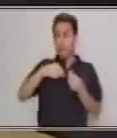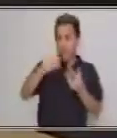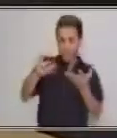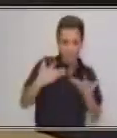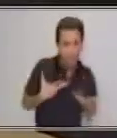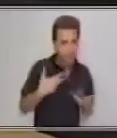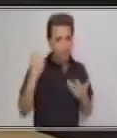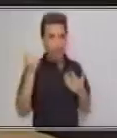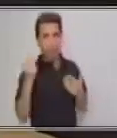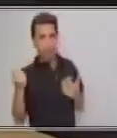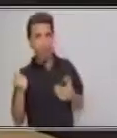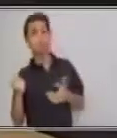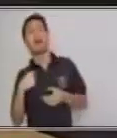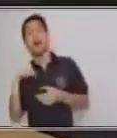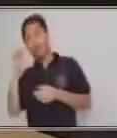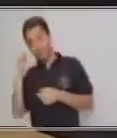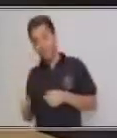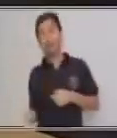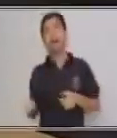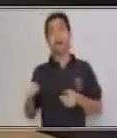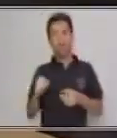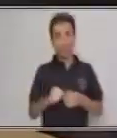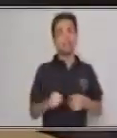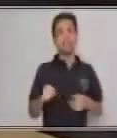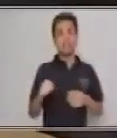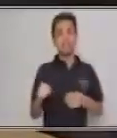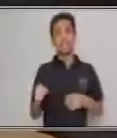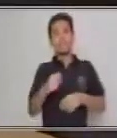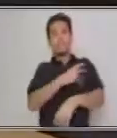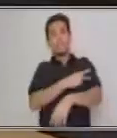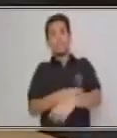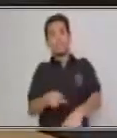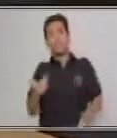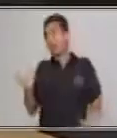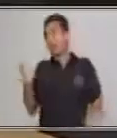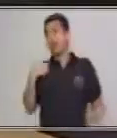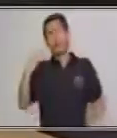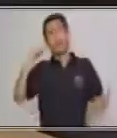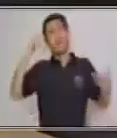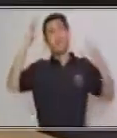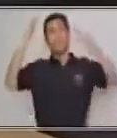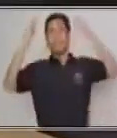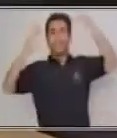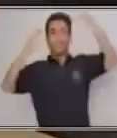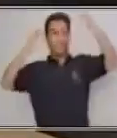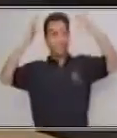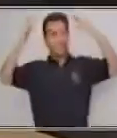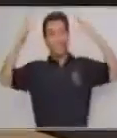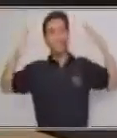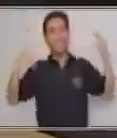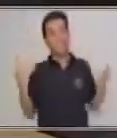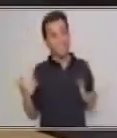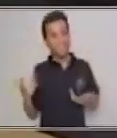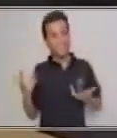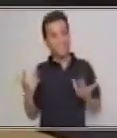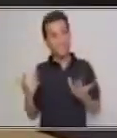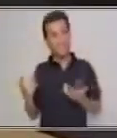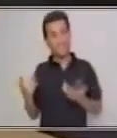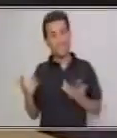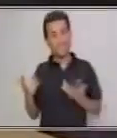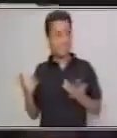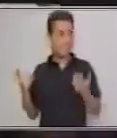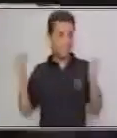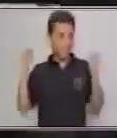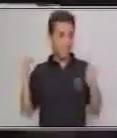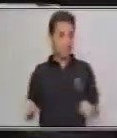podemos colocar lo que son las historias inventadas. ¿Qué imaginamos? ¿Qué creemos? ¿Sí? Eso